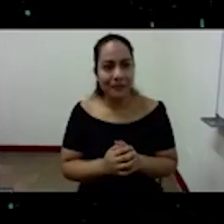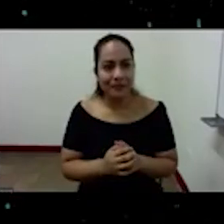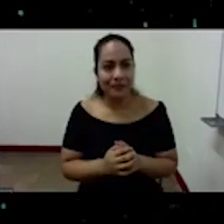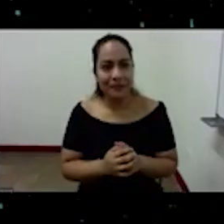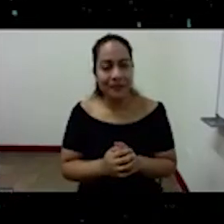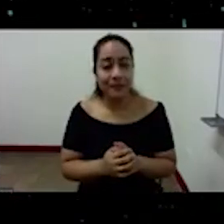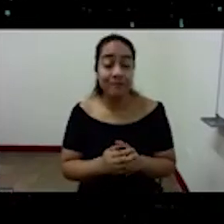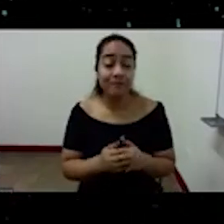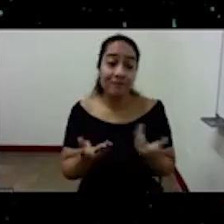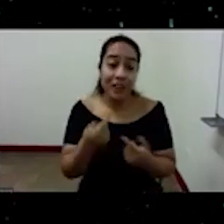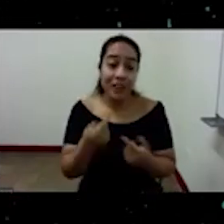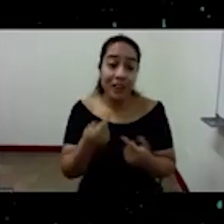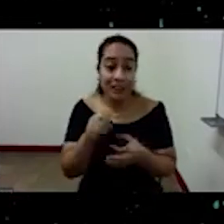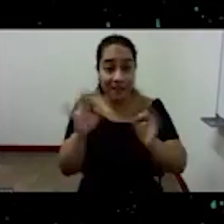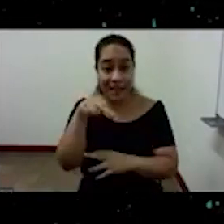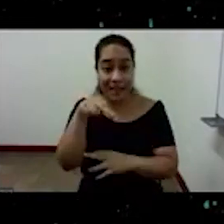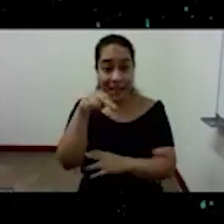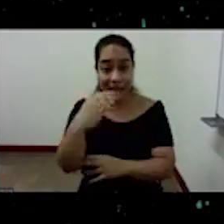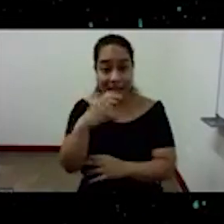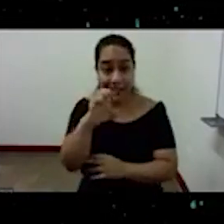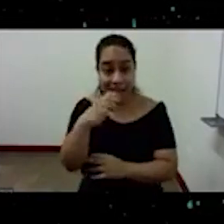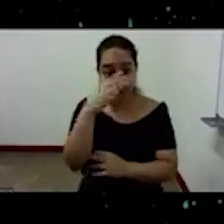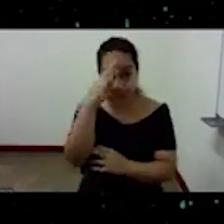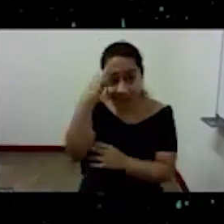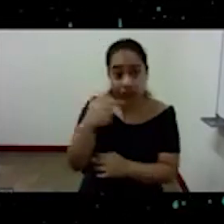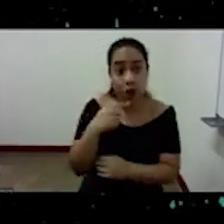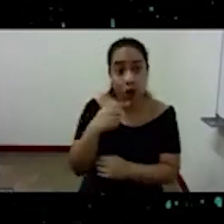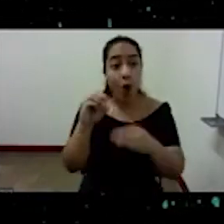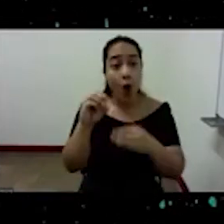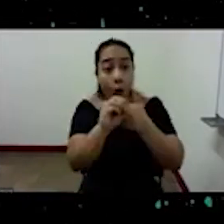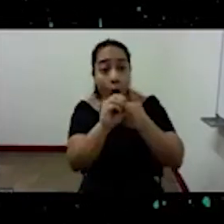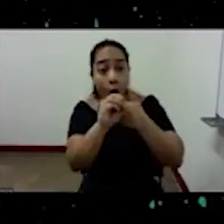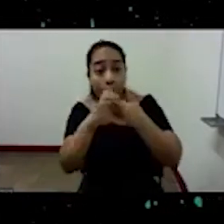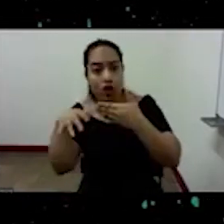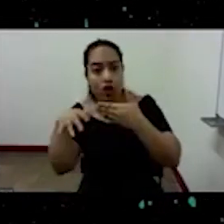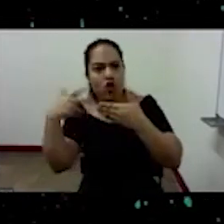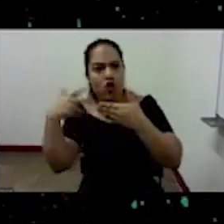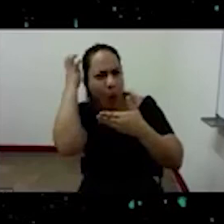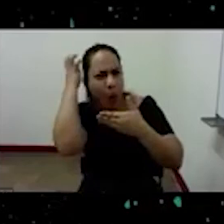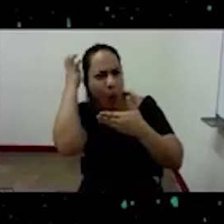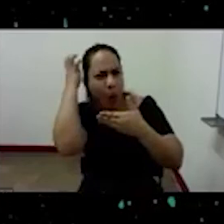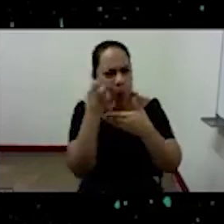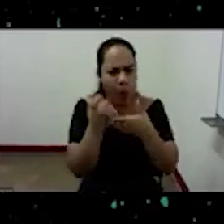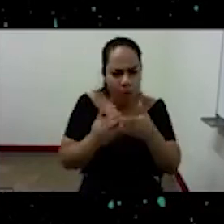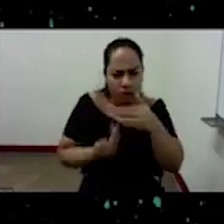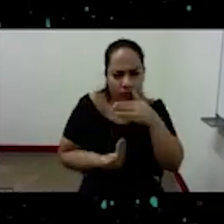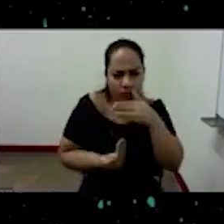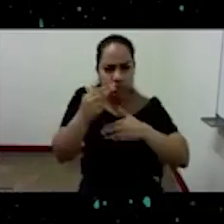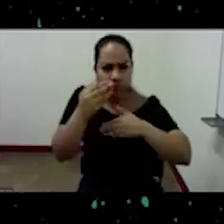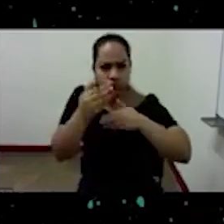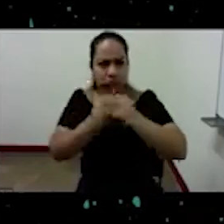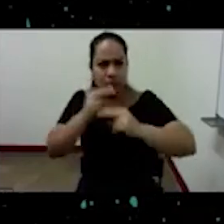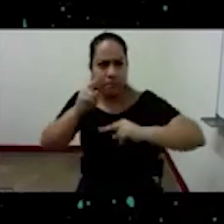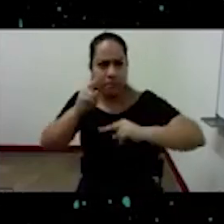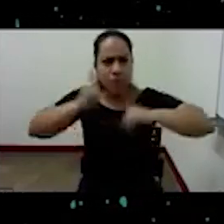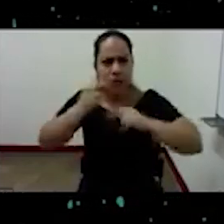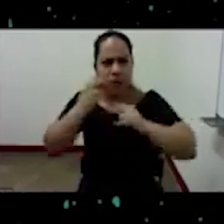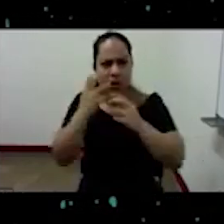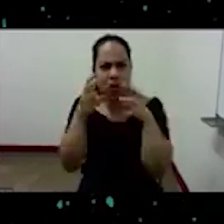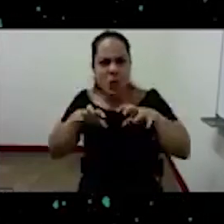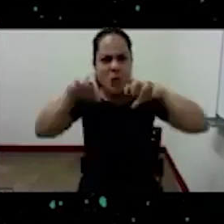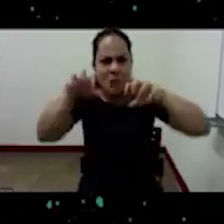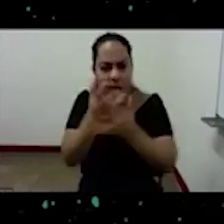Según Nietzsche, Occidente se construyó sobre una monstruosidad, aquella que trastocó el instinto creativo